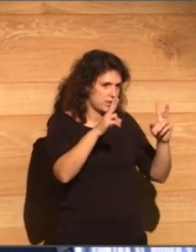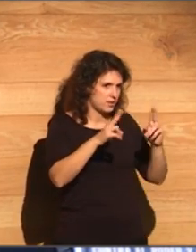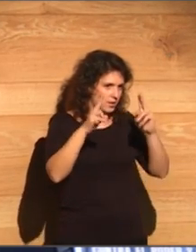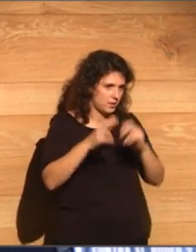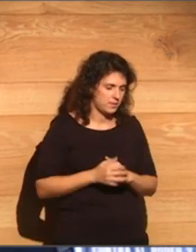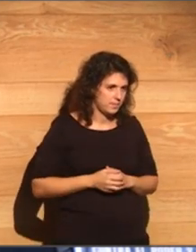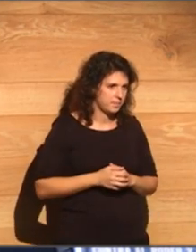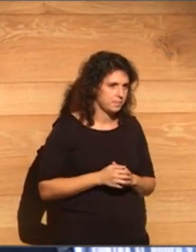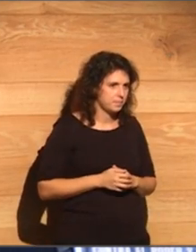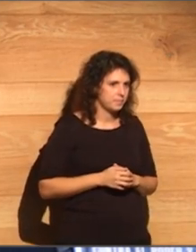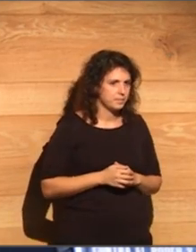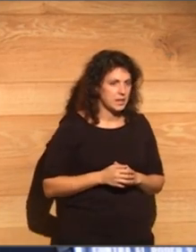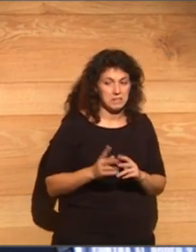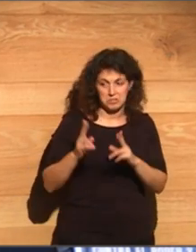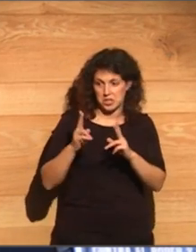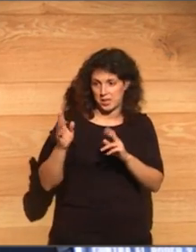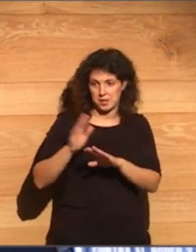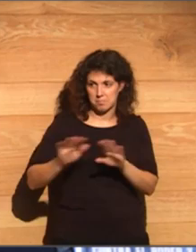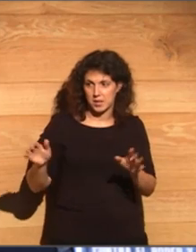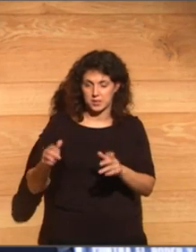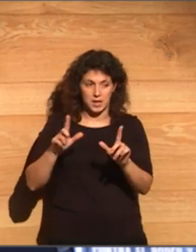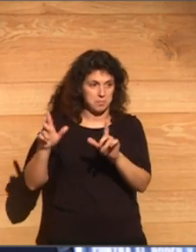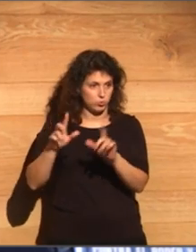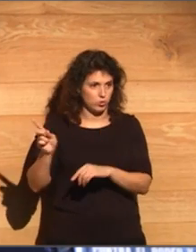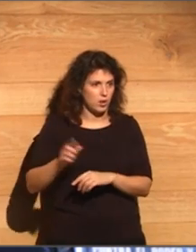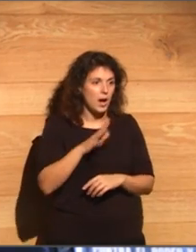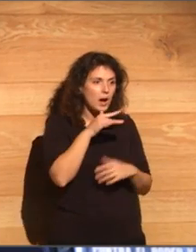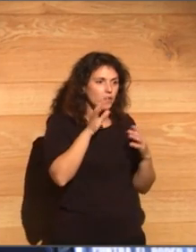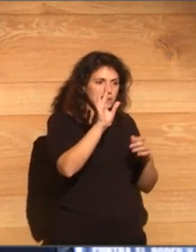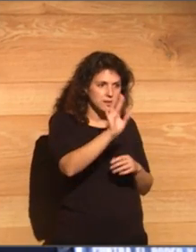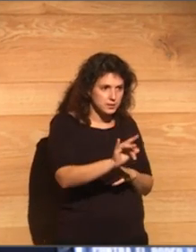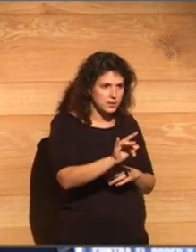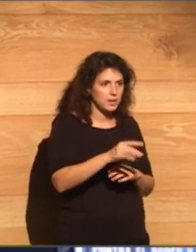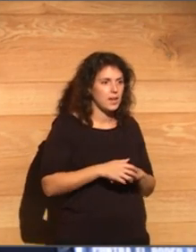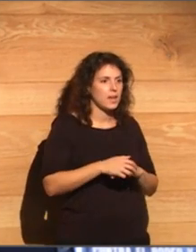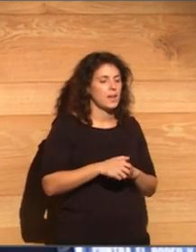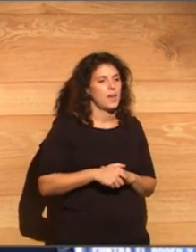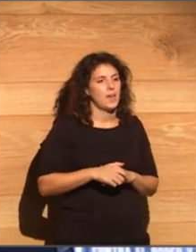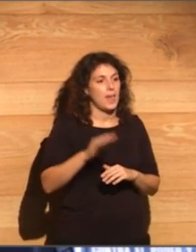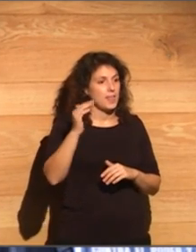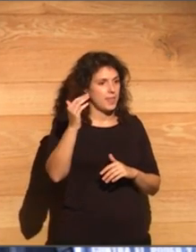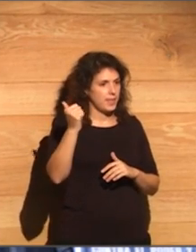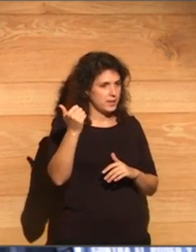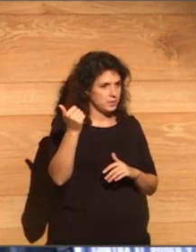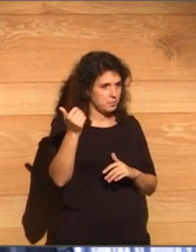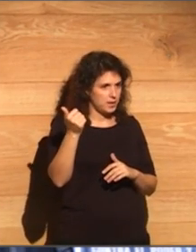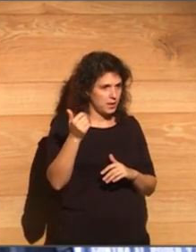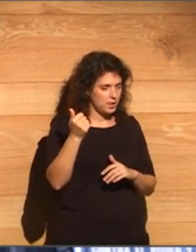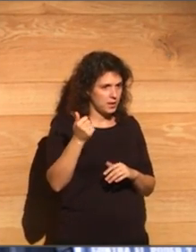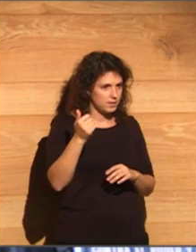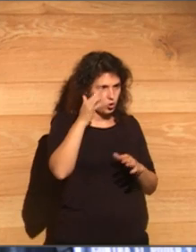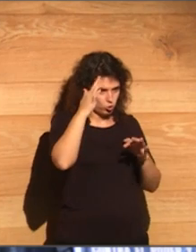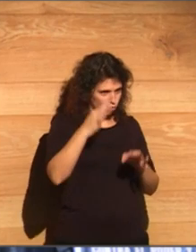hizo la serie. Claro. No realizó ningún capítulo. Ni... Y ya sí, estamos en la despedida, yo creo que